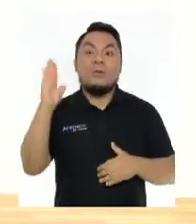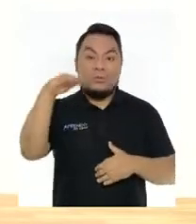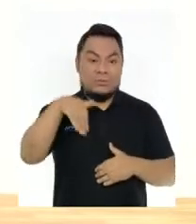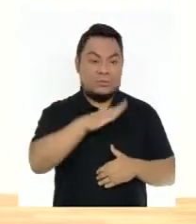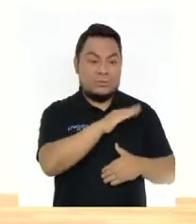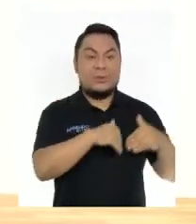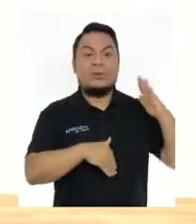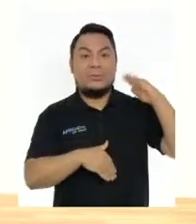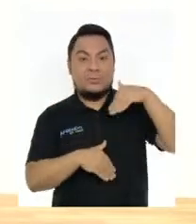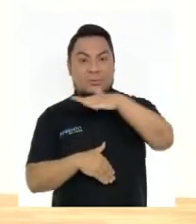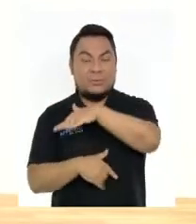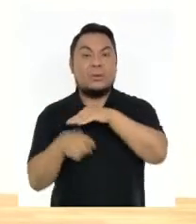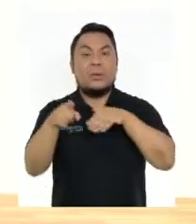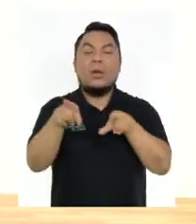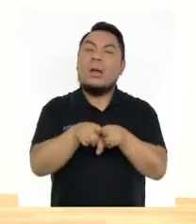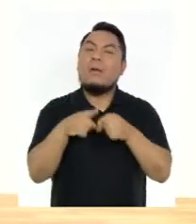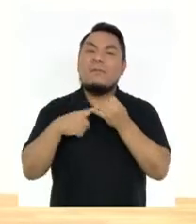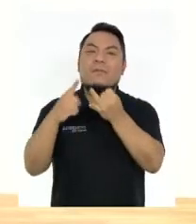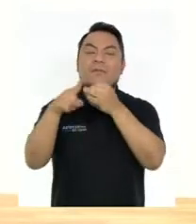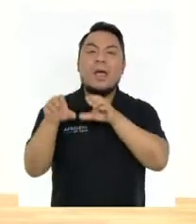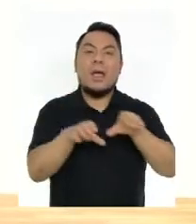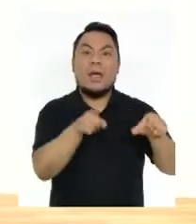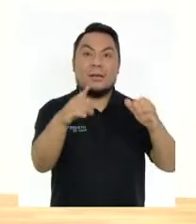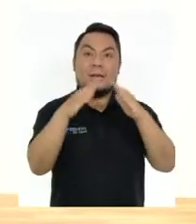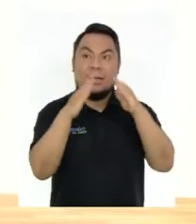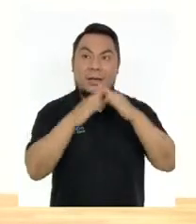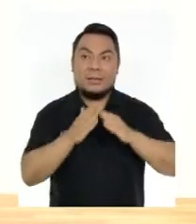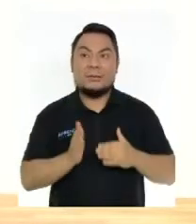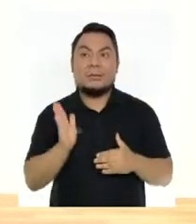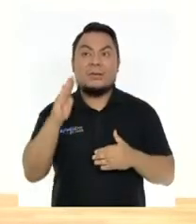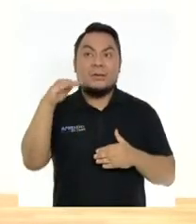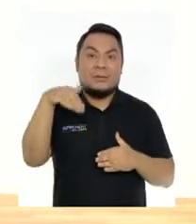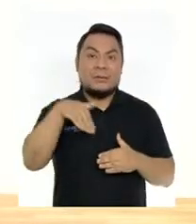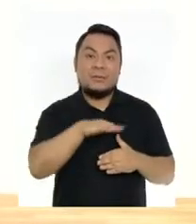Puedes hacer el ejercicio de diferentes maneras en casa.